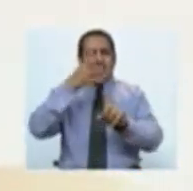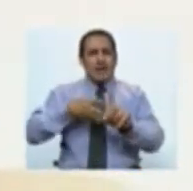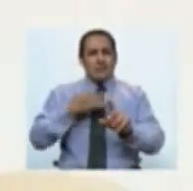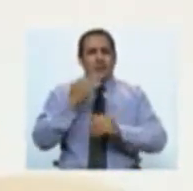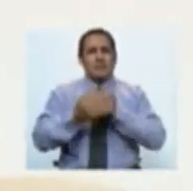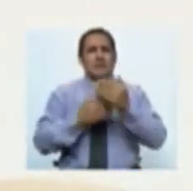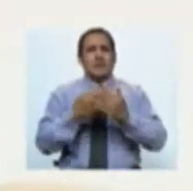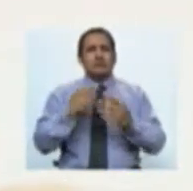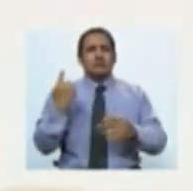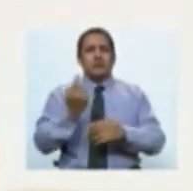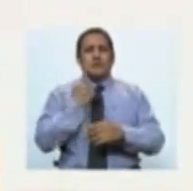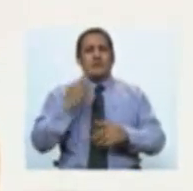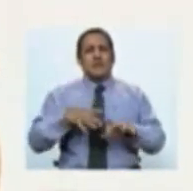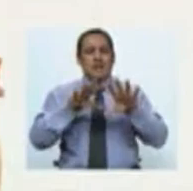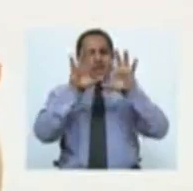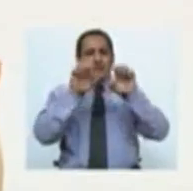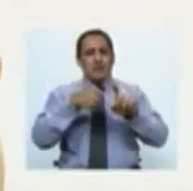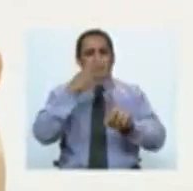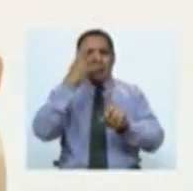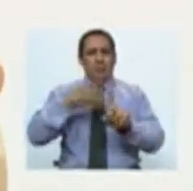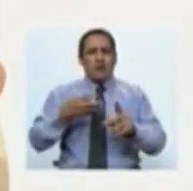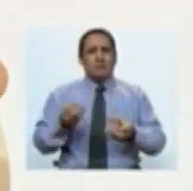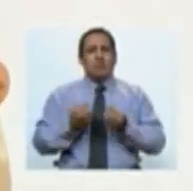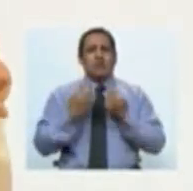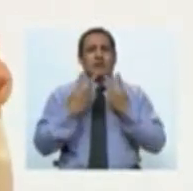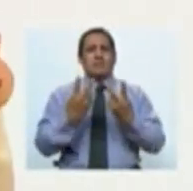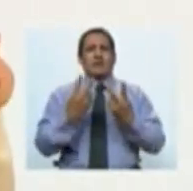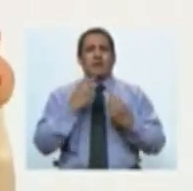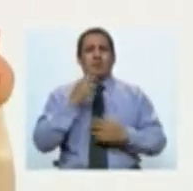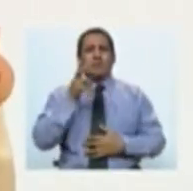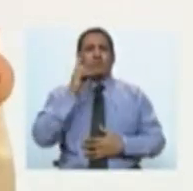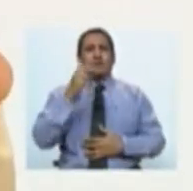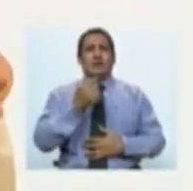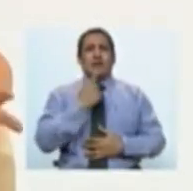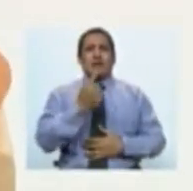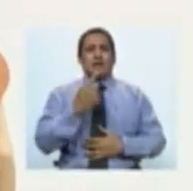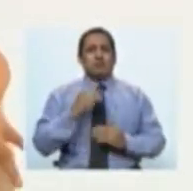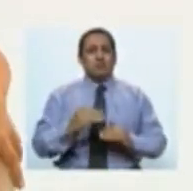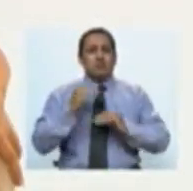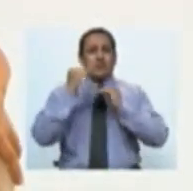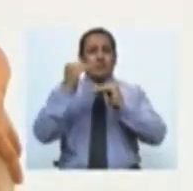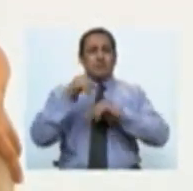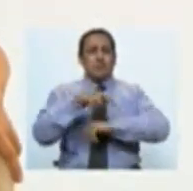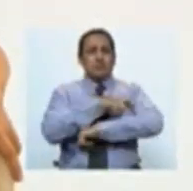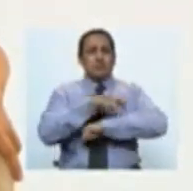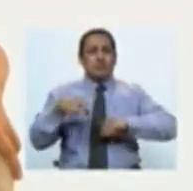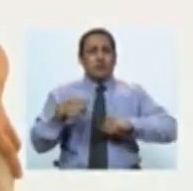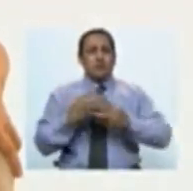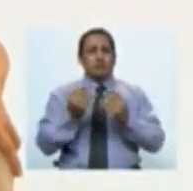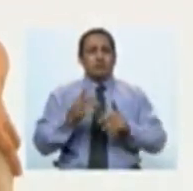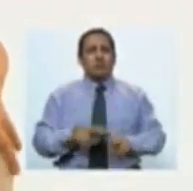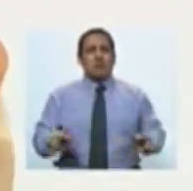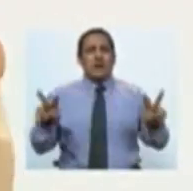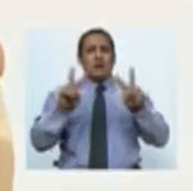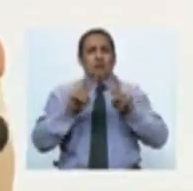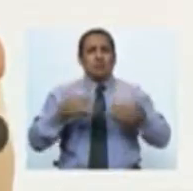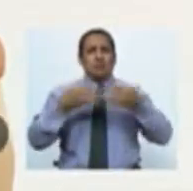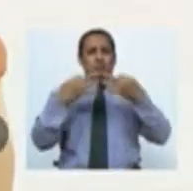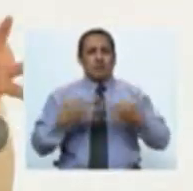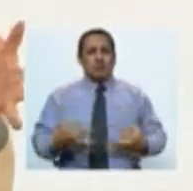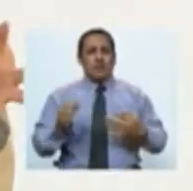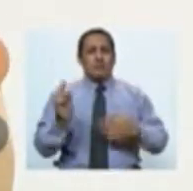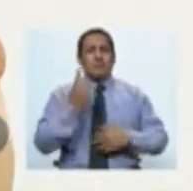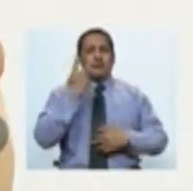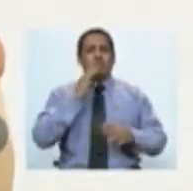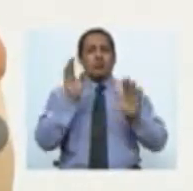desempeño, se les evalúa solamente... ¿Por qué? Porque los maestros son una carrera altamente profesional, de mucho prestigio, una formación